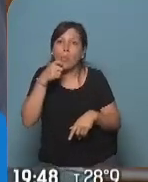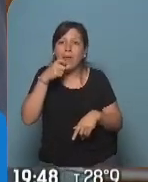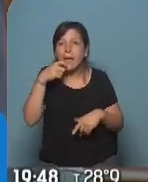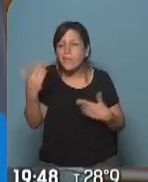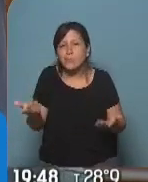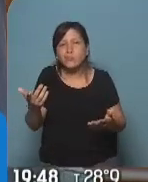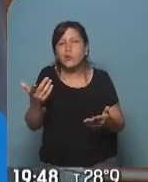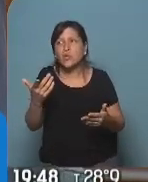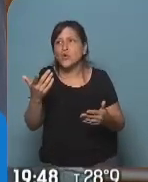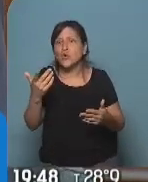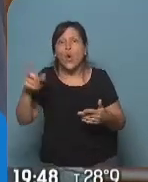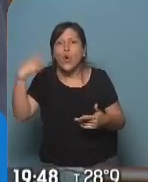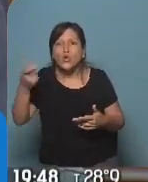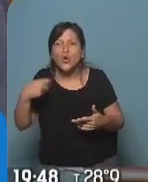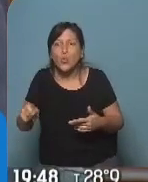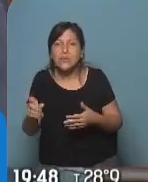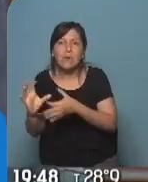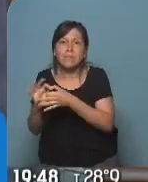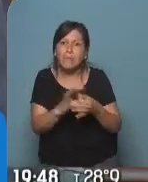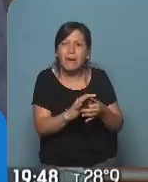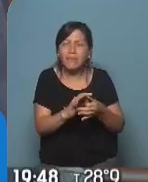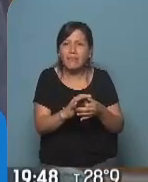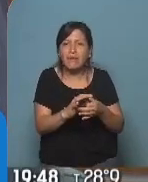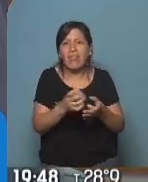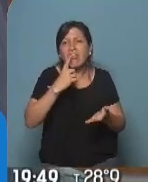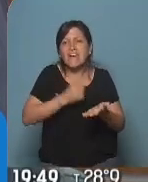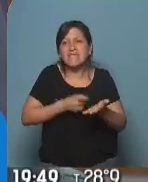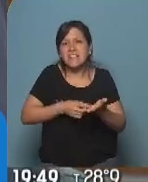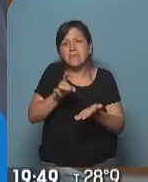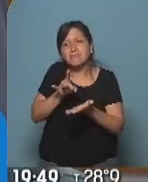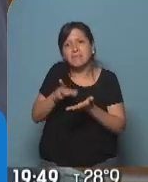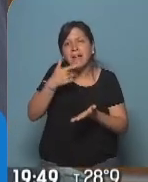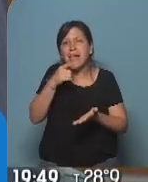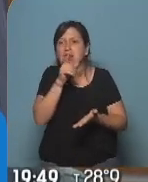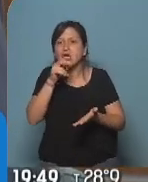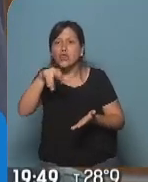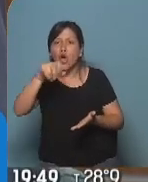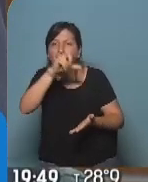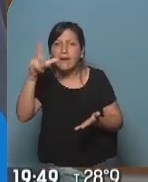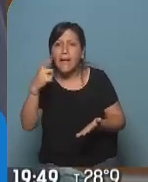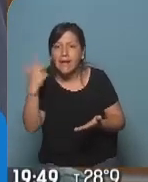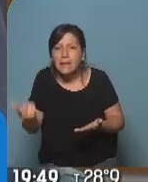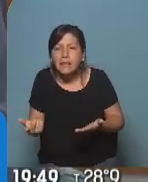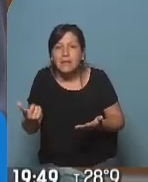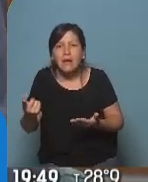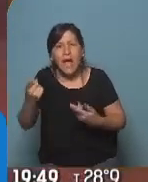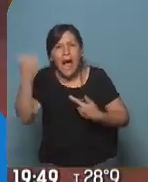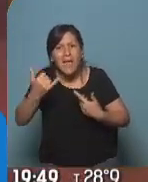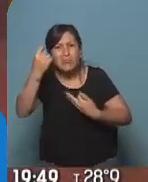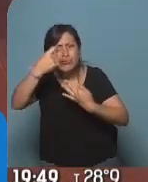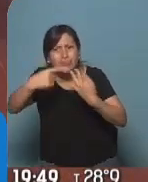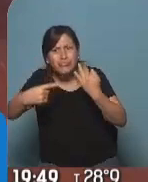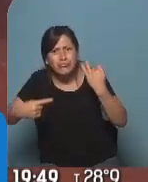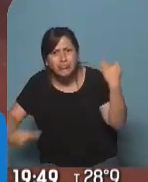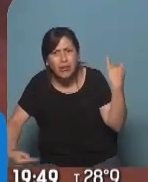cae la causa denominada los cuernos de las cuevas porque hay otro fiscal hay decenas de arrepentidos que han hecho declaraciones pormenorizadas de cómo se pagaban y se